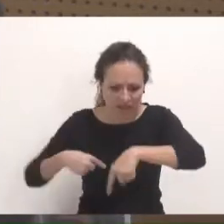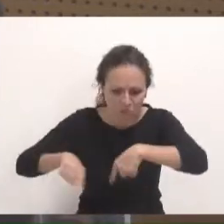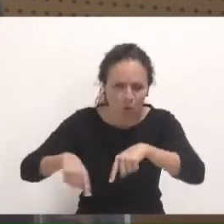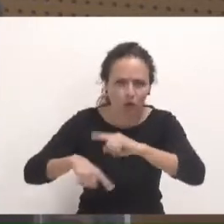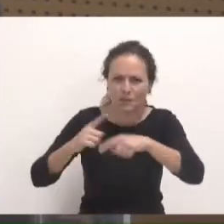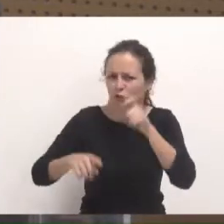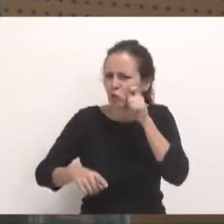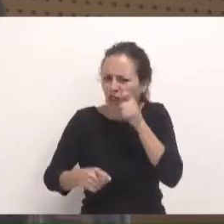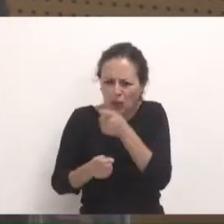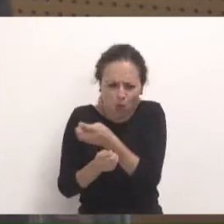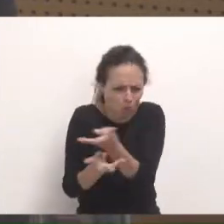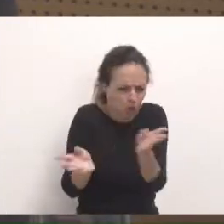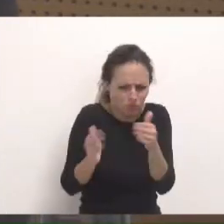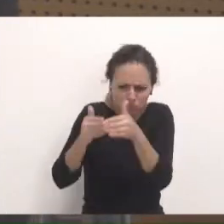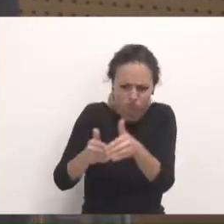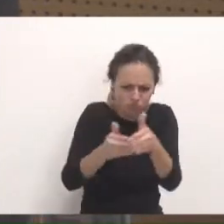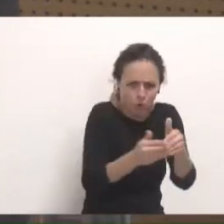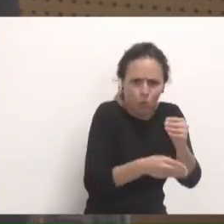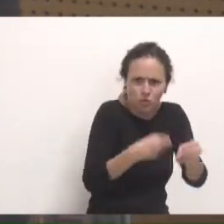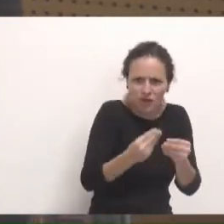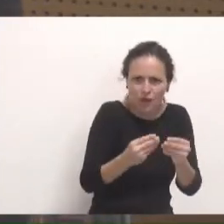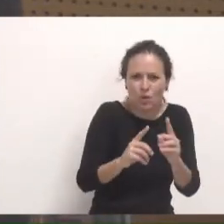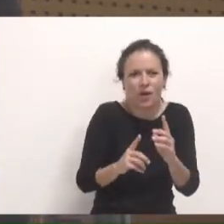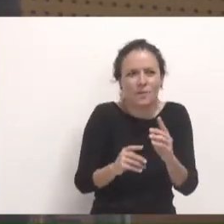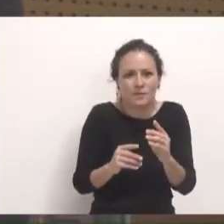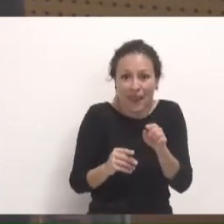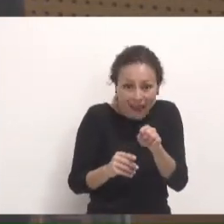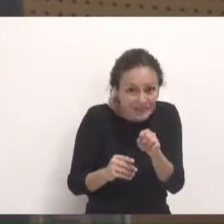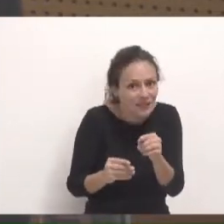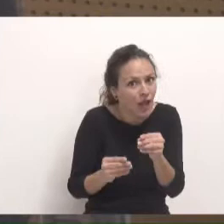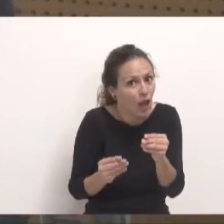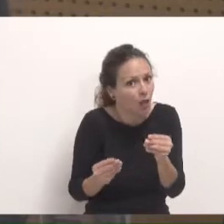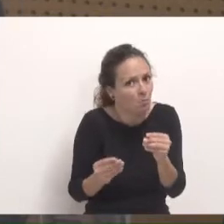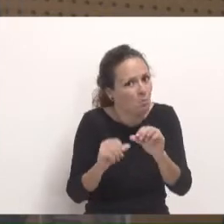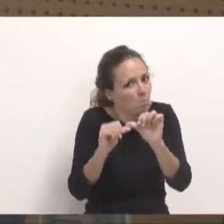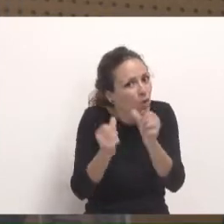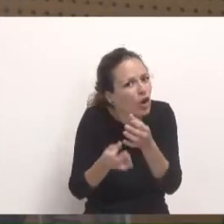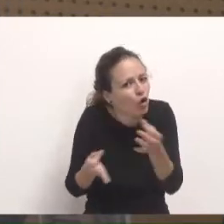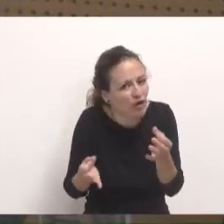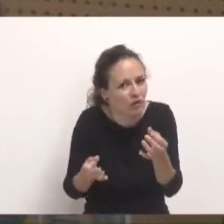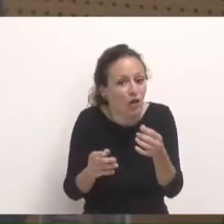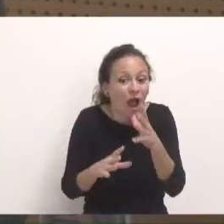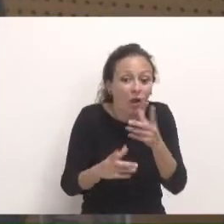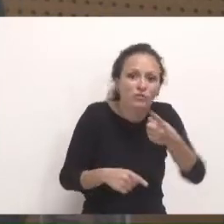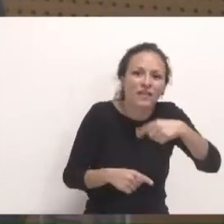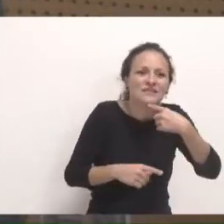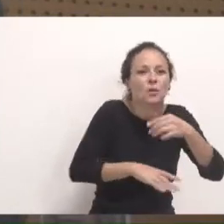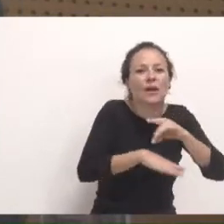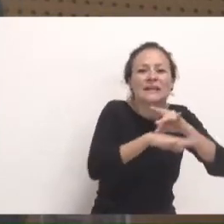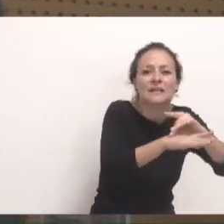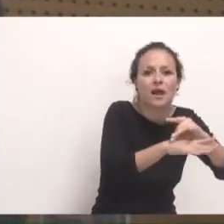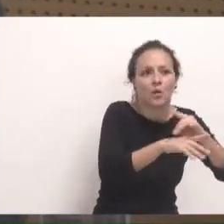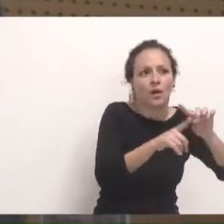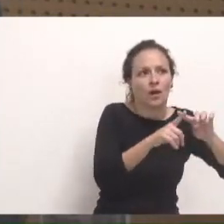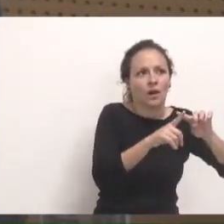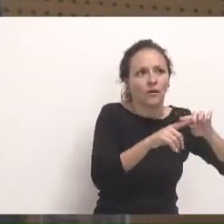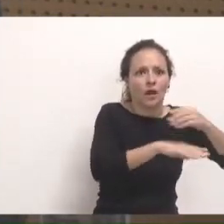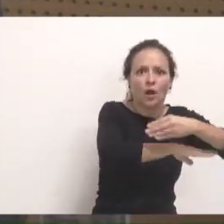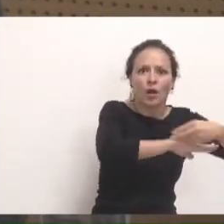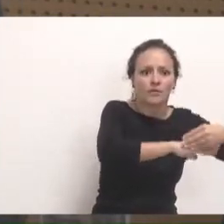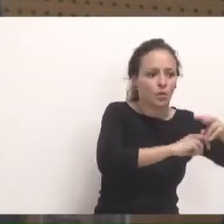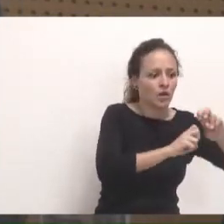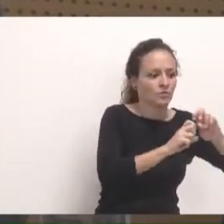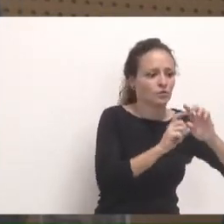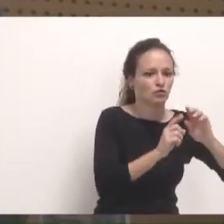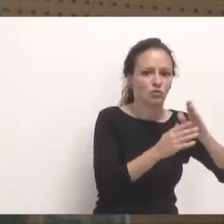turísticos y de otra naturaleza, frente al modelo segregado, que es el que ahora ustedes apuestan, en el caso de Fonsalía, Y que al final lo